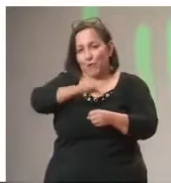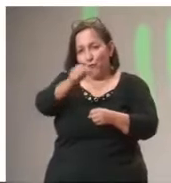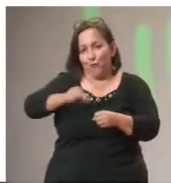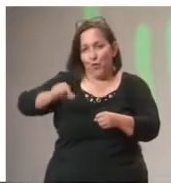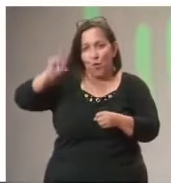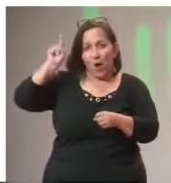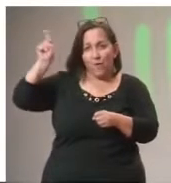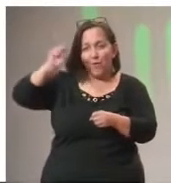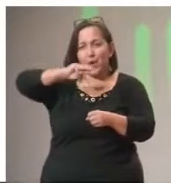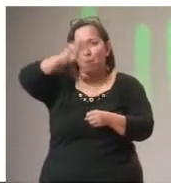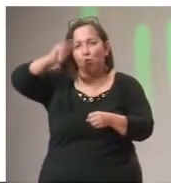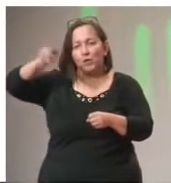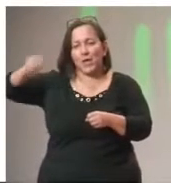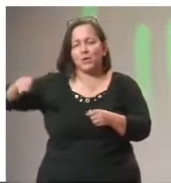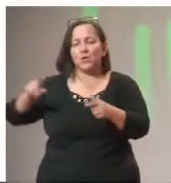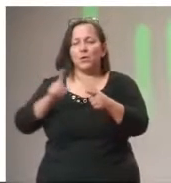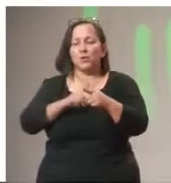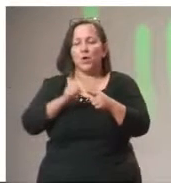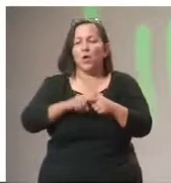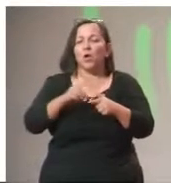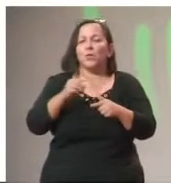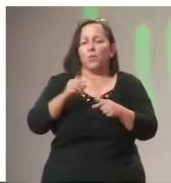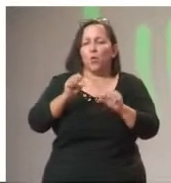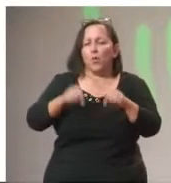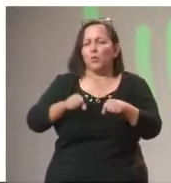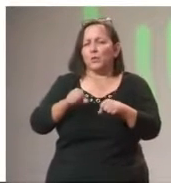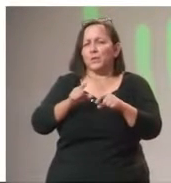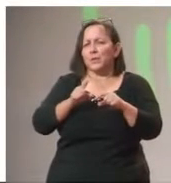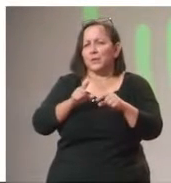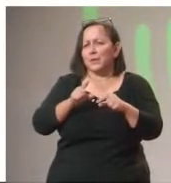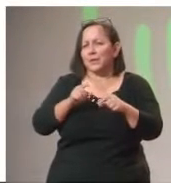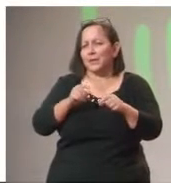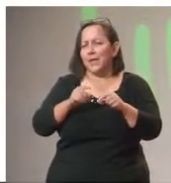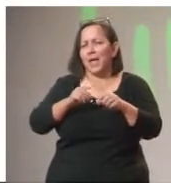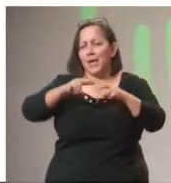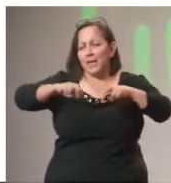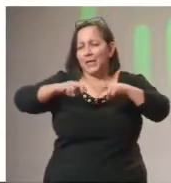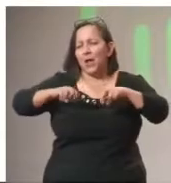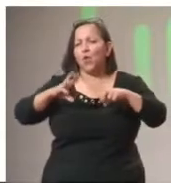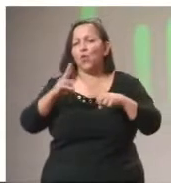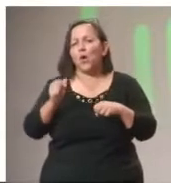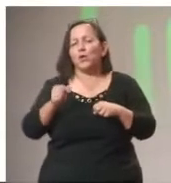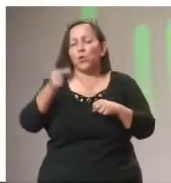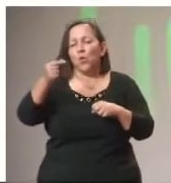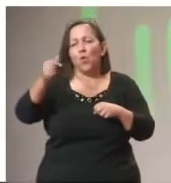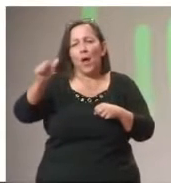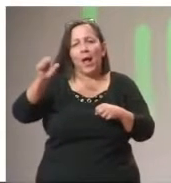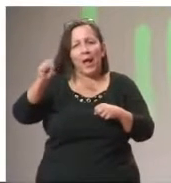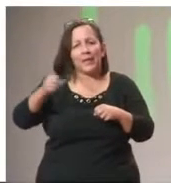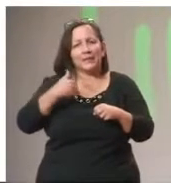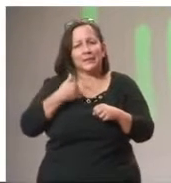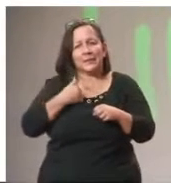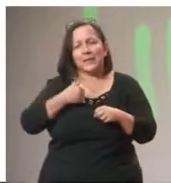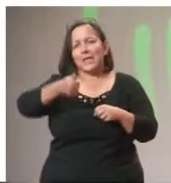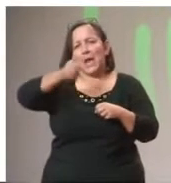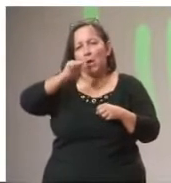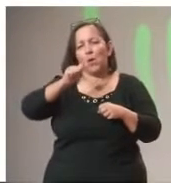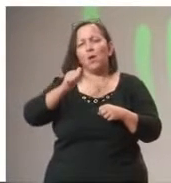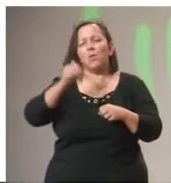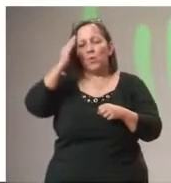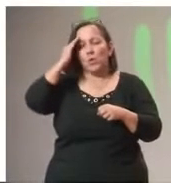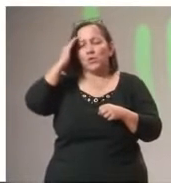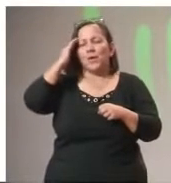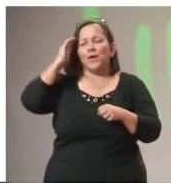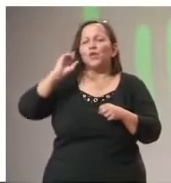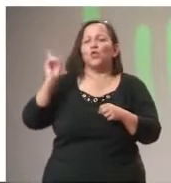determinar cuánto gas tiene el agua, nos podemos devolver para la montaña y saber dónde entró el agua en la montaña, porque